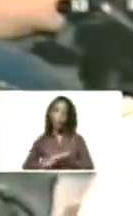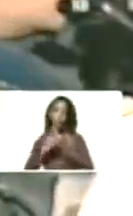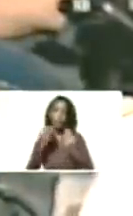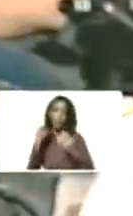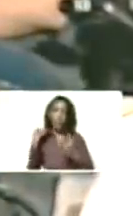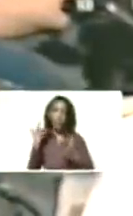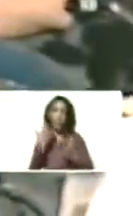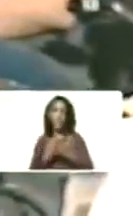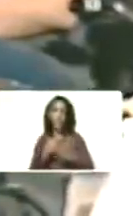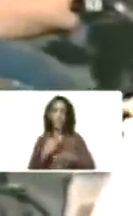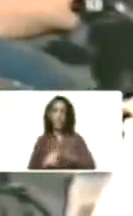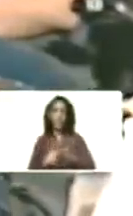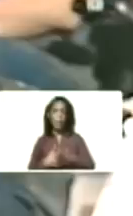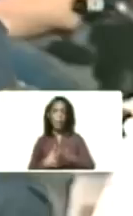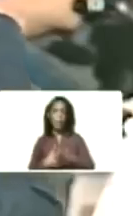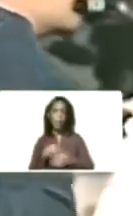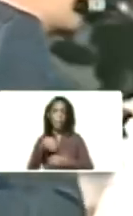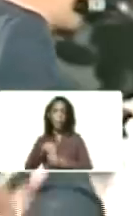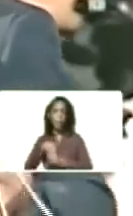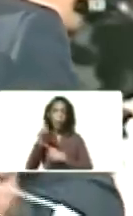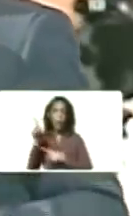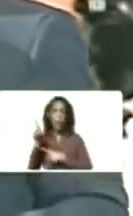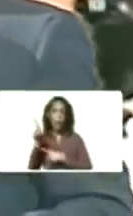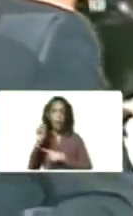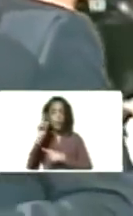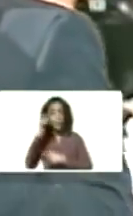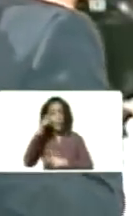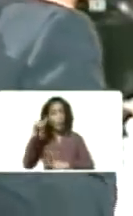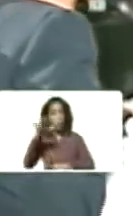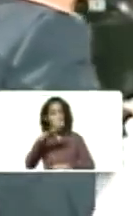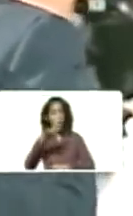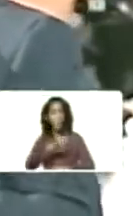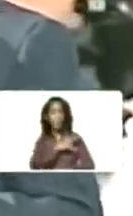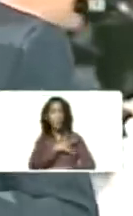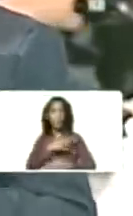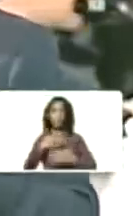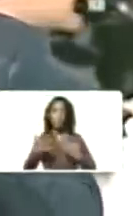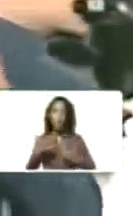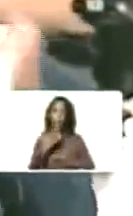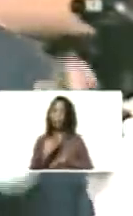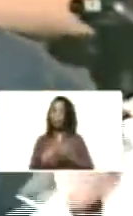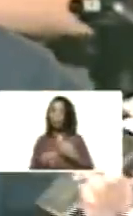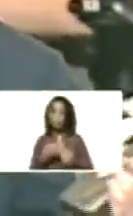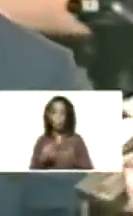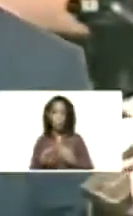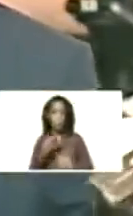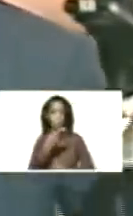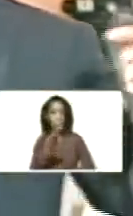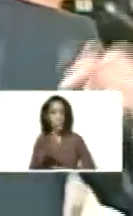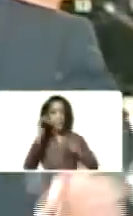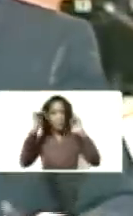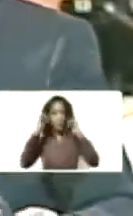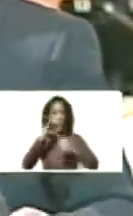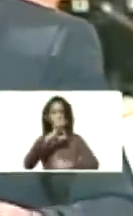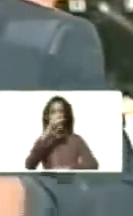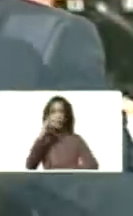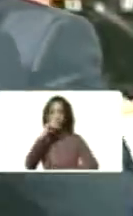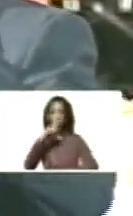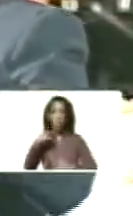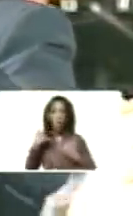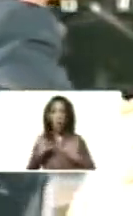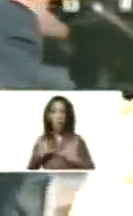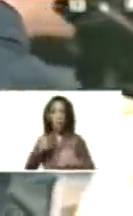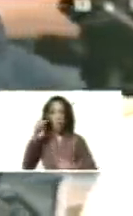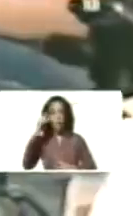por desidia en esa ciudad universitaria. Así que, independientemente de si usted celebra los 300 años en esta fecha o